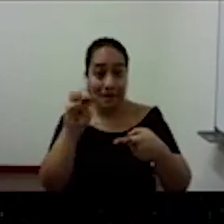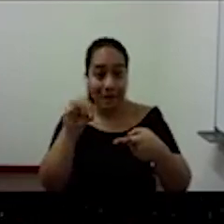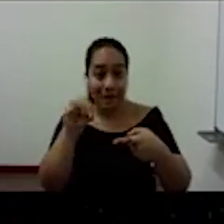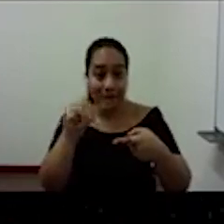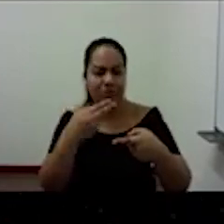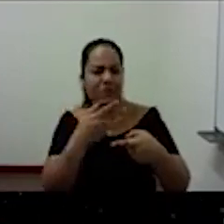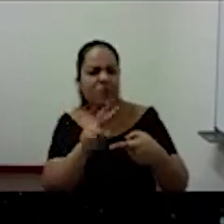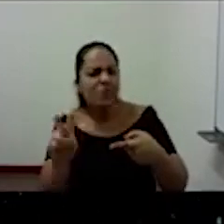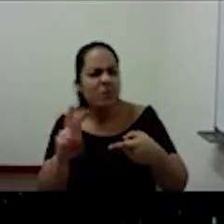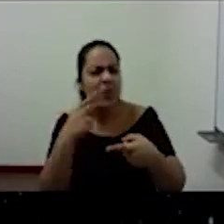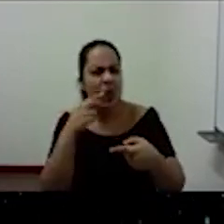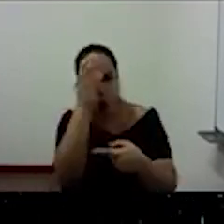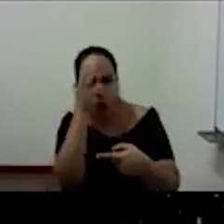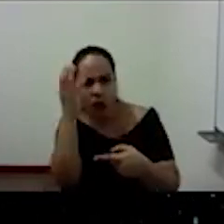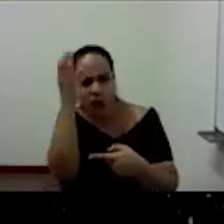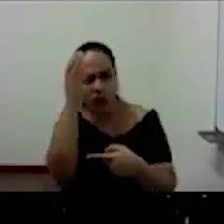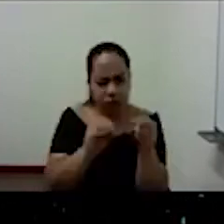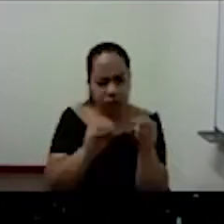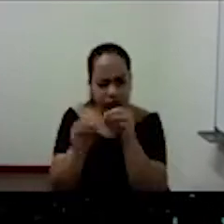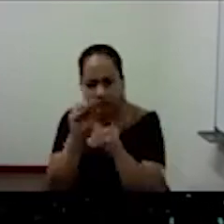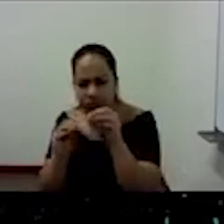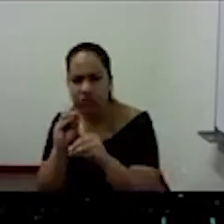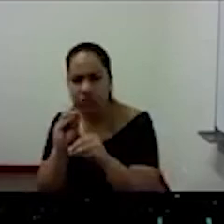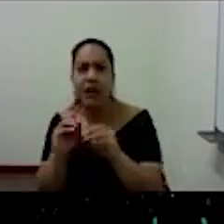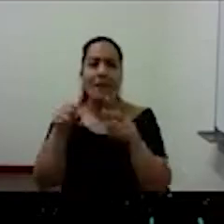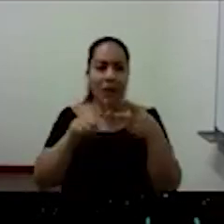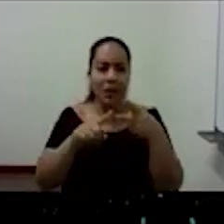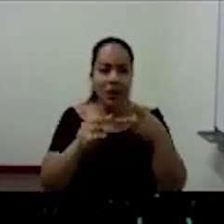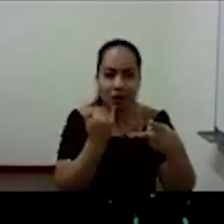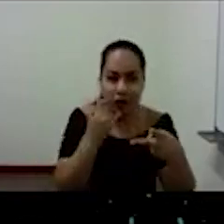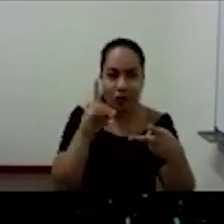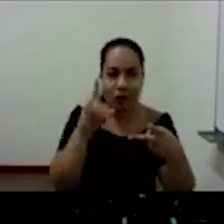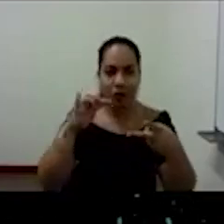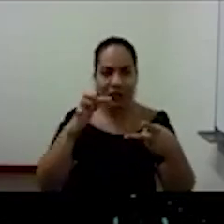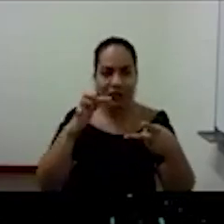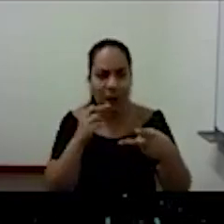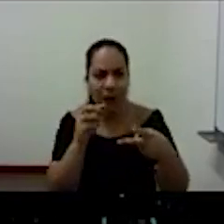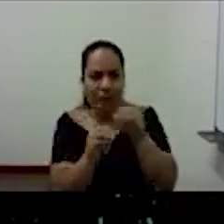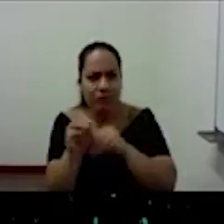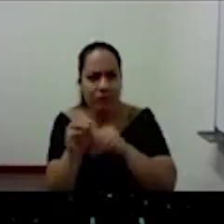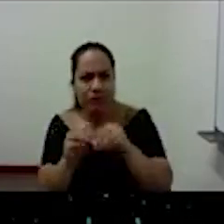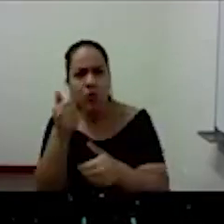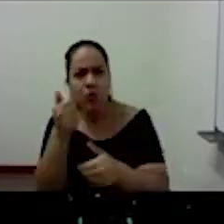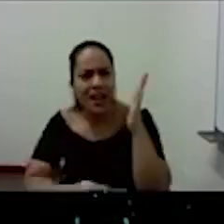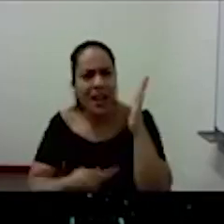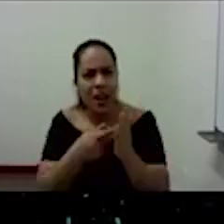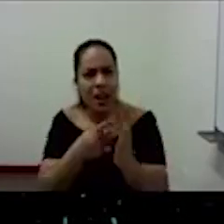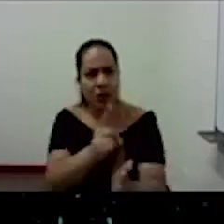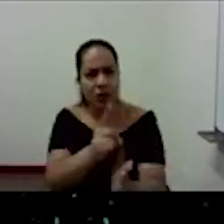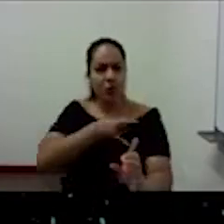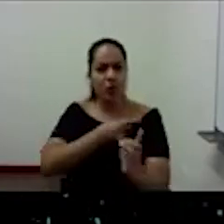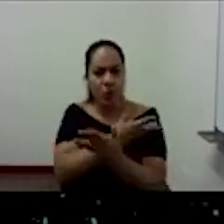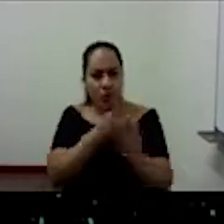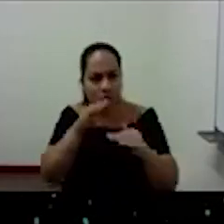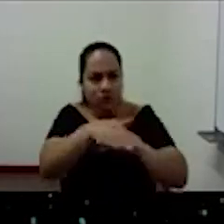de los conceptos, como Duchamp en la construcción de los afectos y los